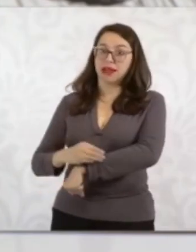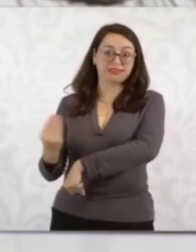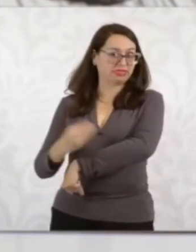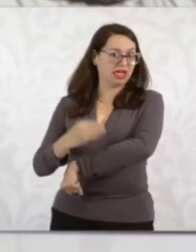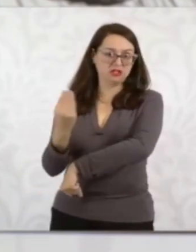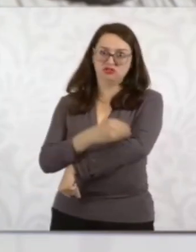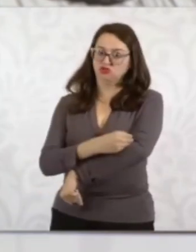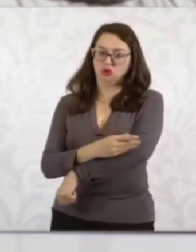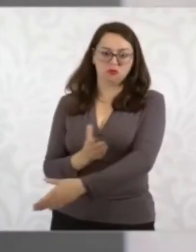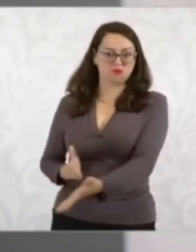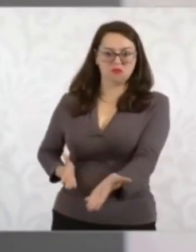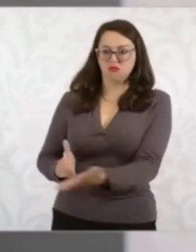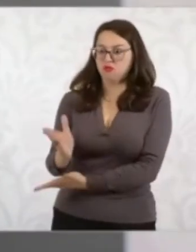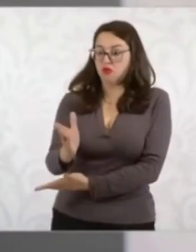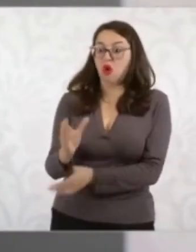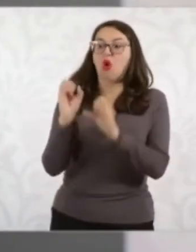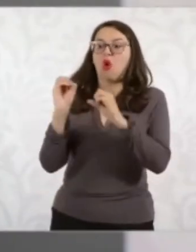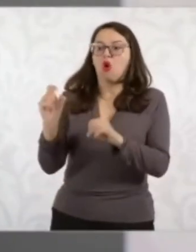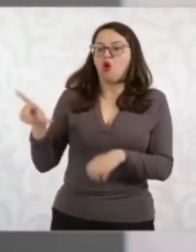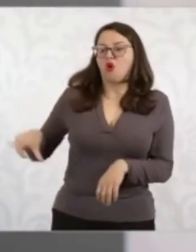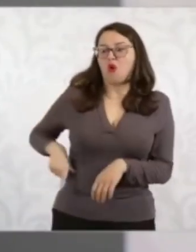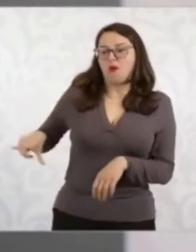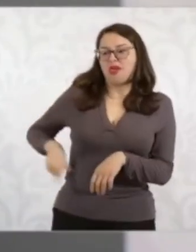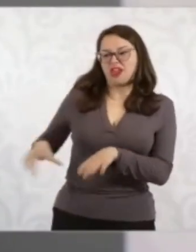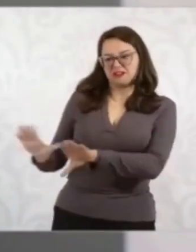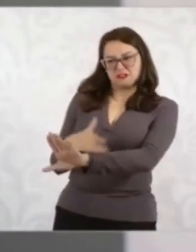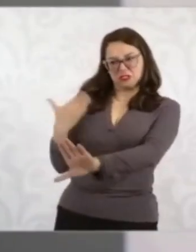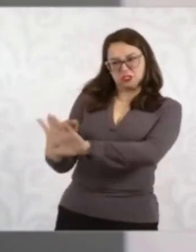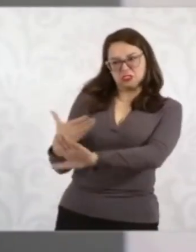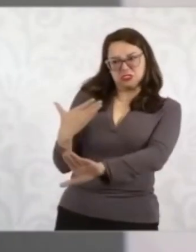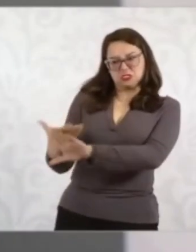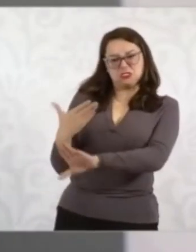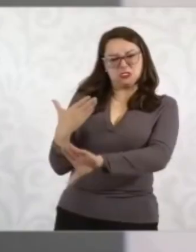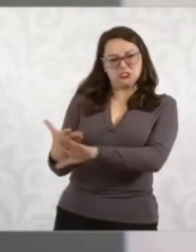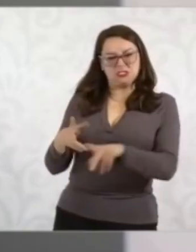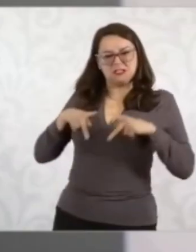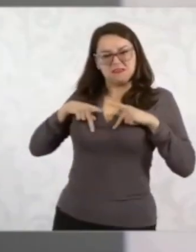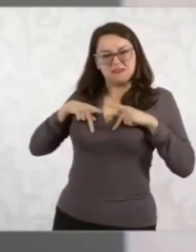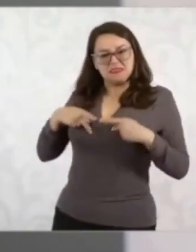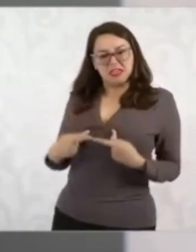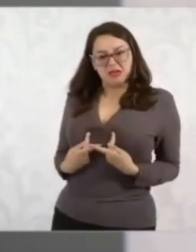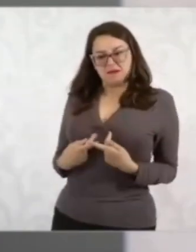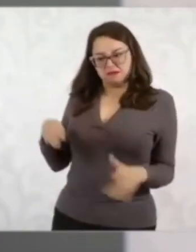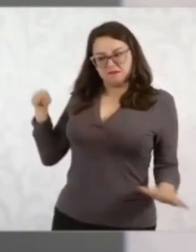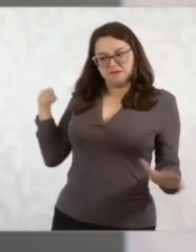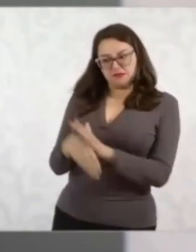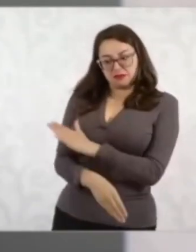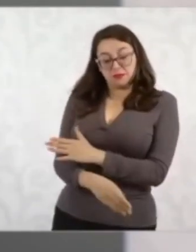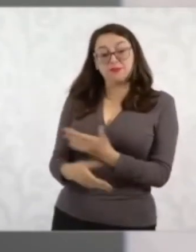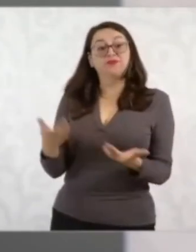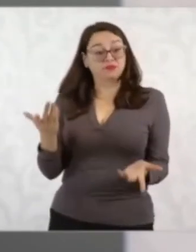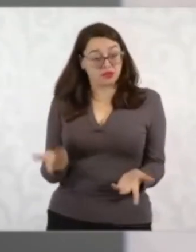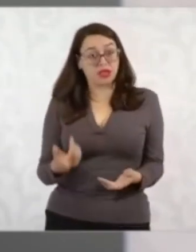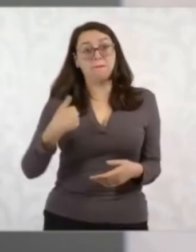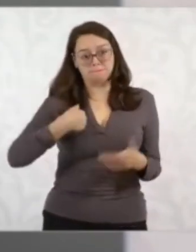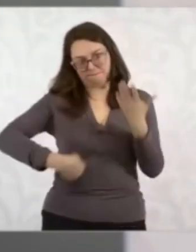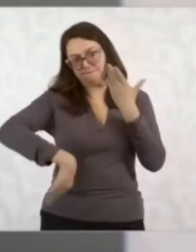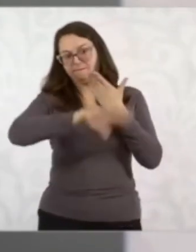o de debilitamiento de los gobiernos. No solo lo ha hecho con nuestro gobierno, con el gobierno del presidente López